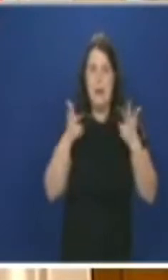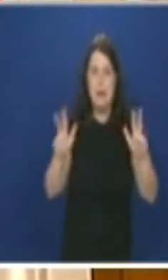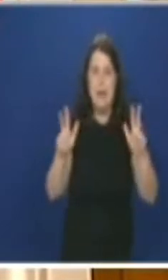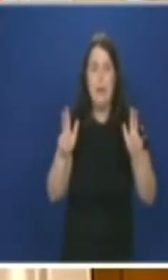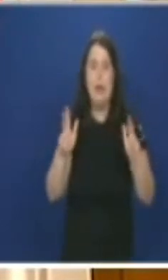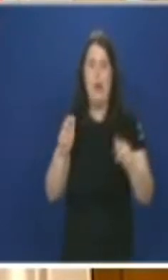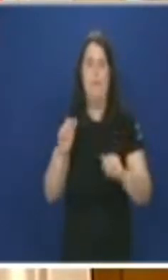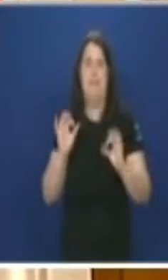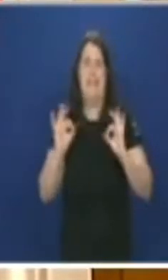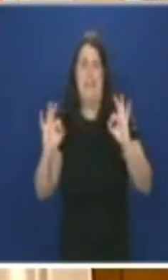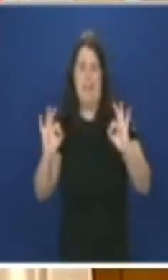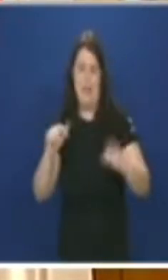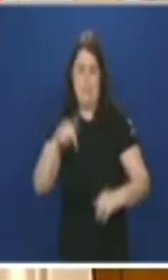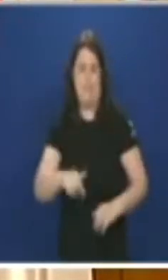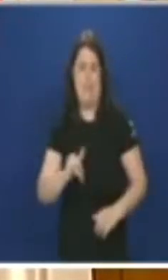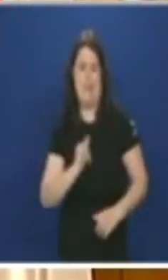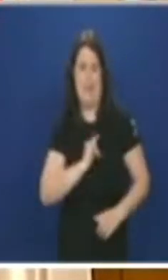noso,